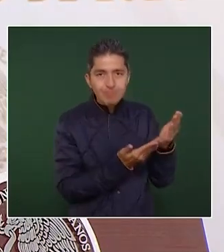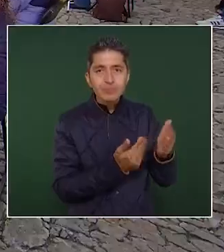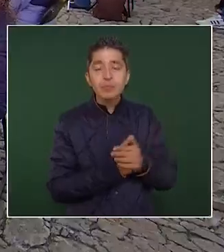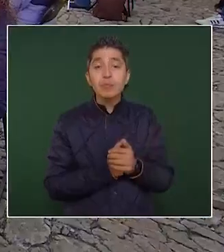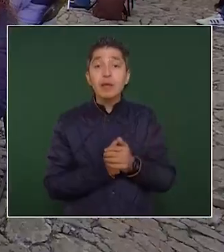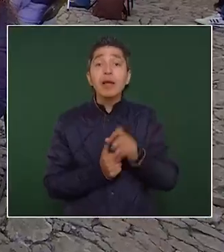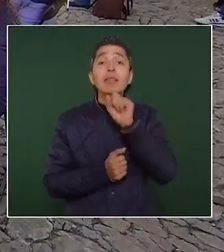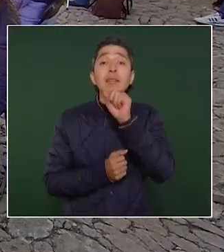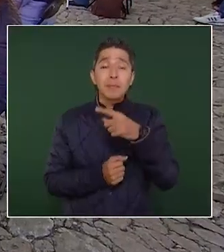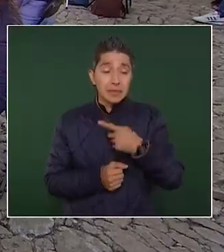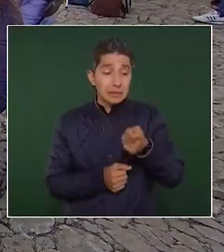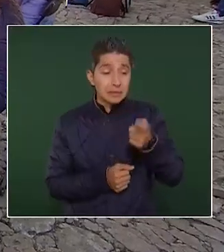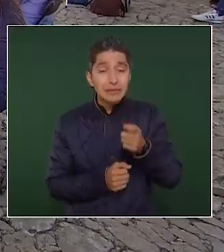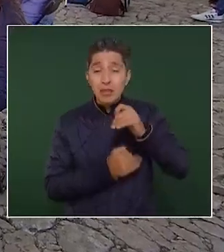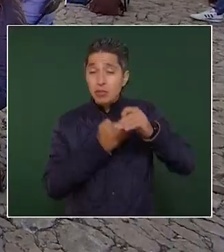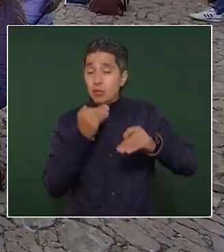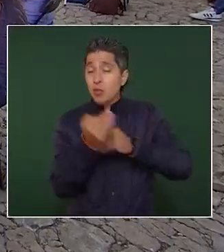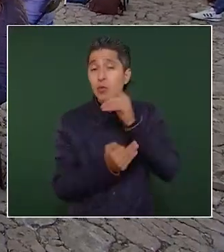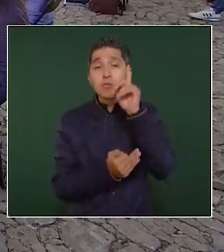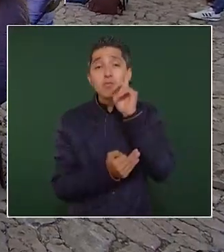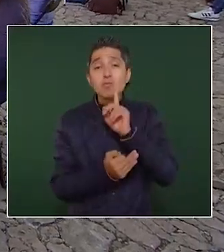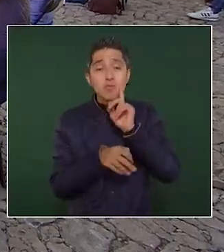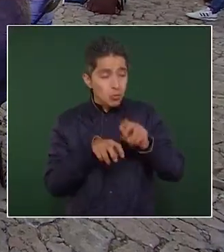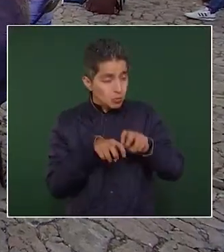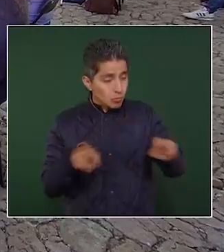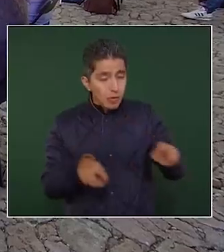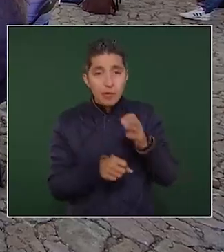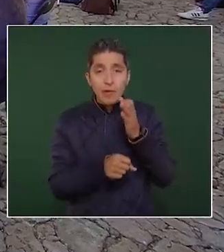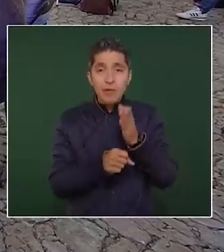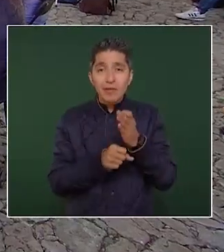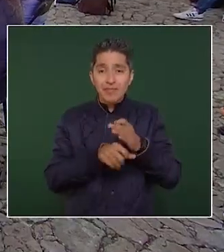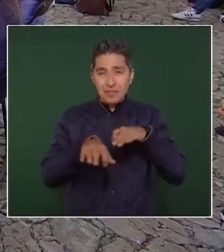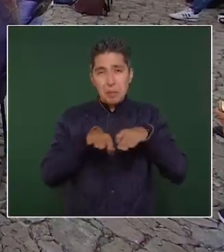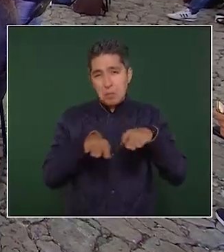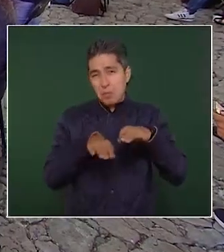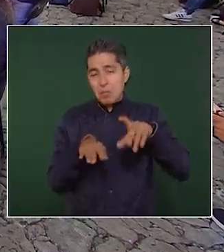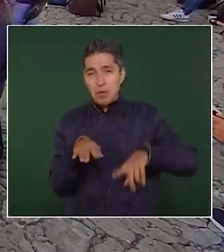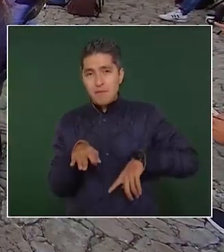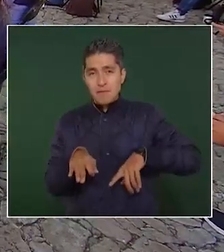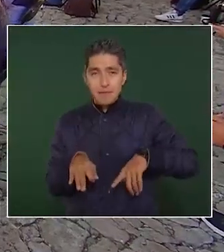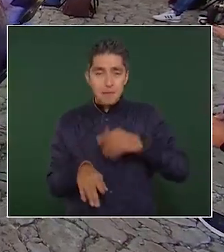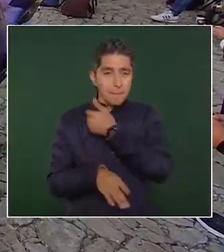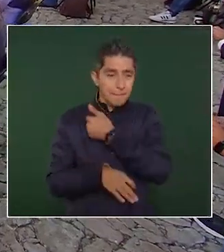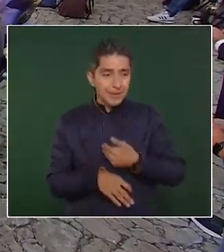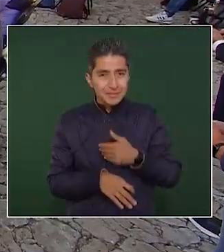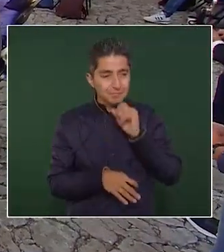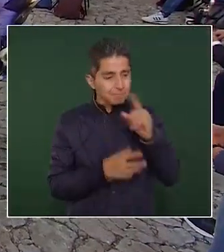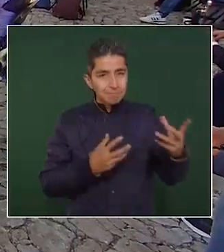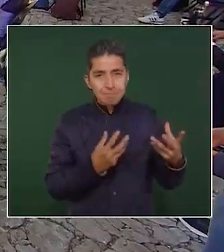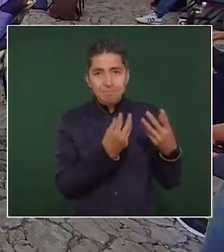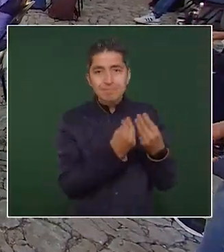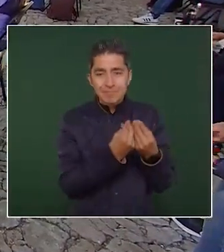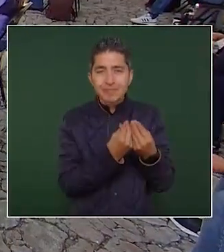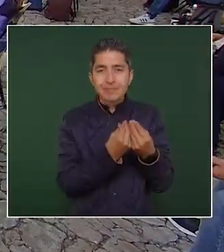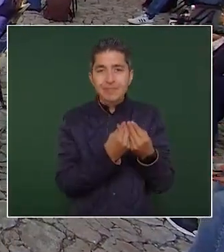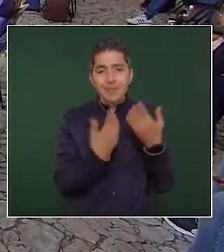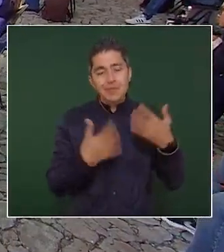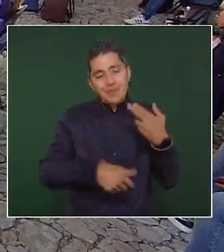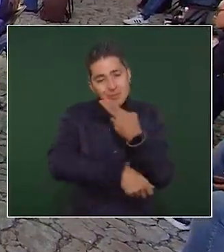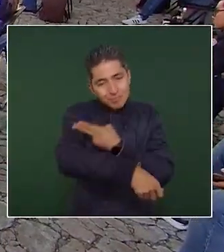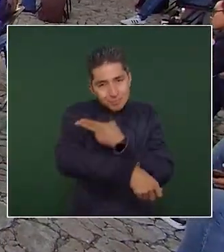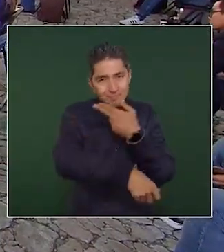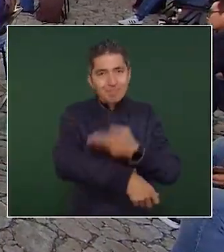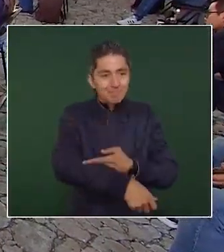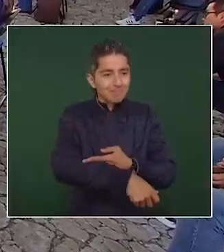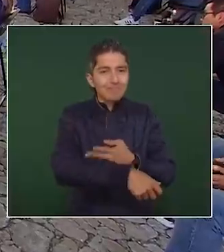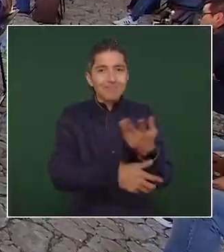saludar a todas las mujeres hoy que forman parte del gabinete del señor presidente, que nos honran y